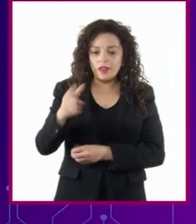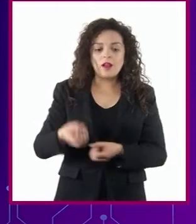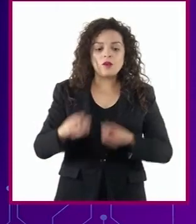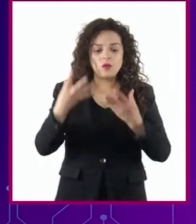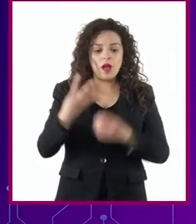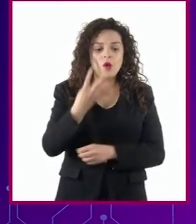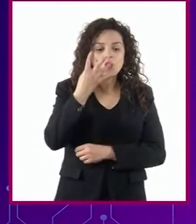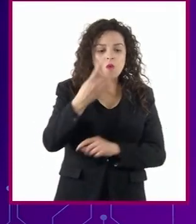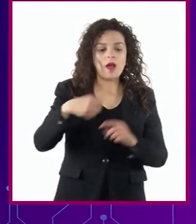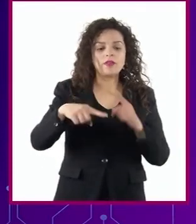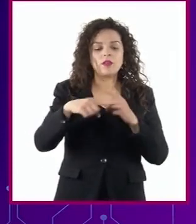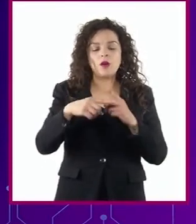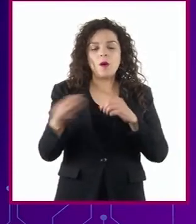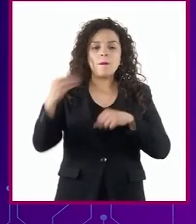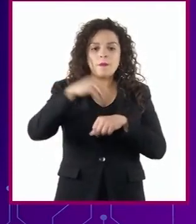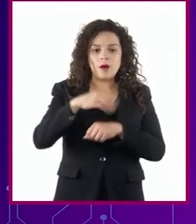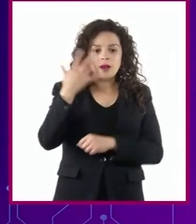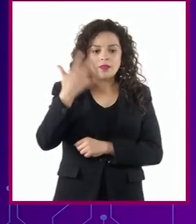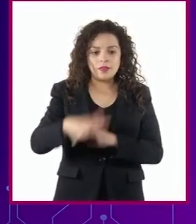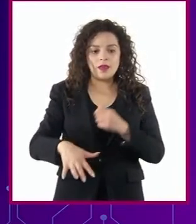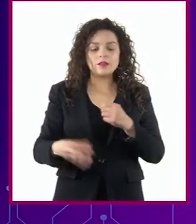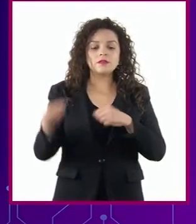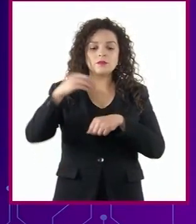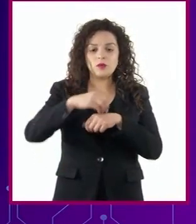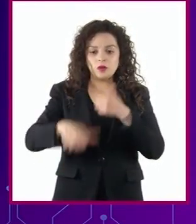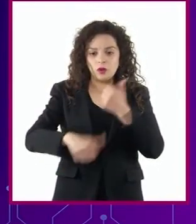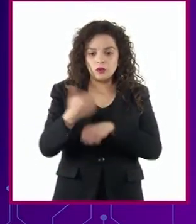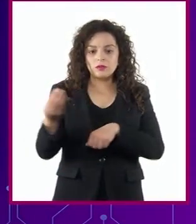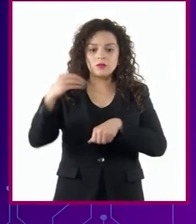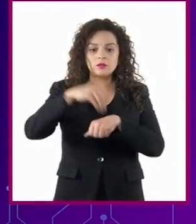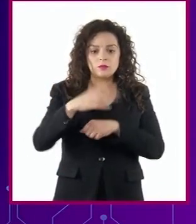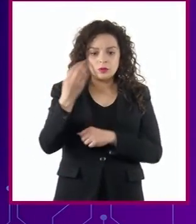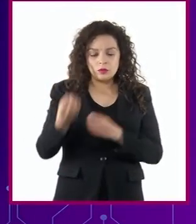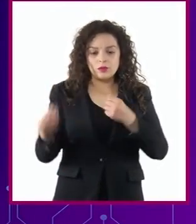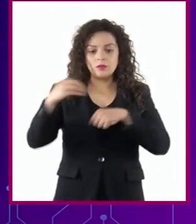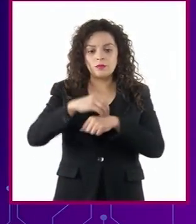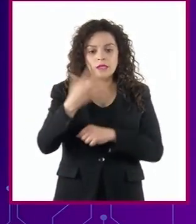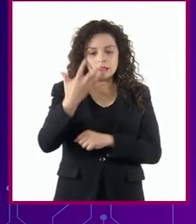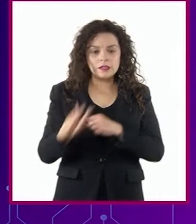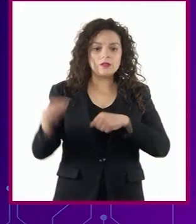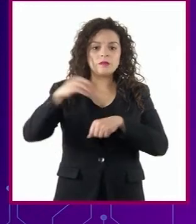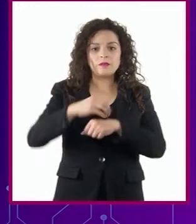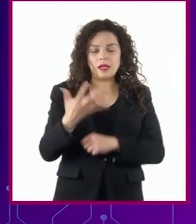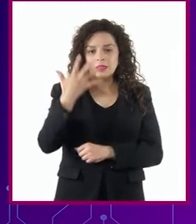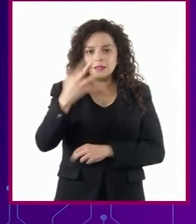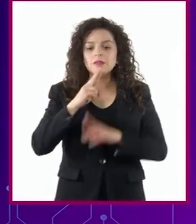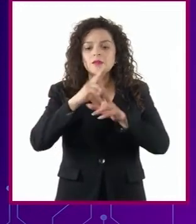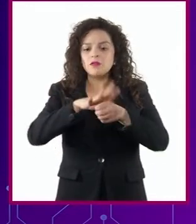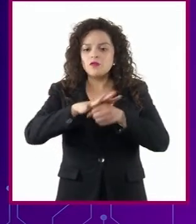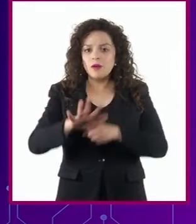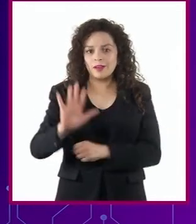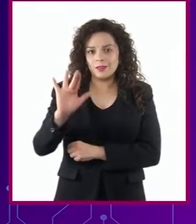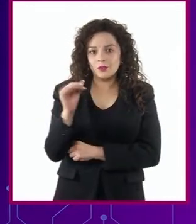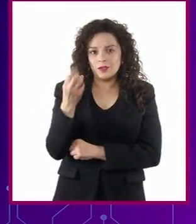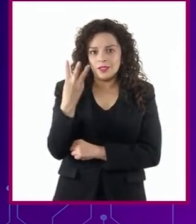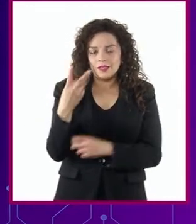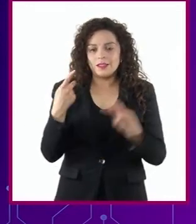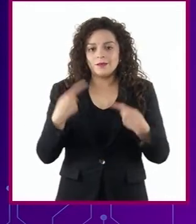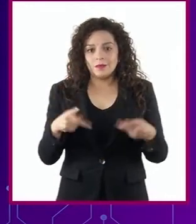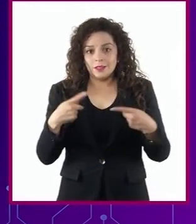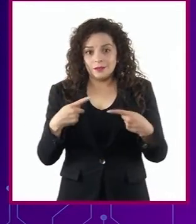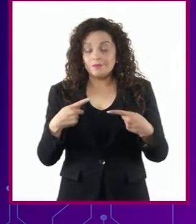10, más 11, más 9, más 5, más 5, da por resultado 53,